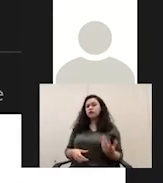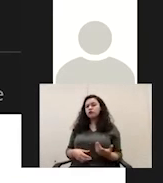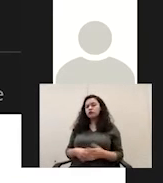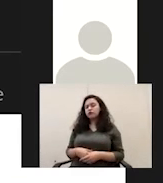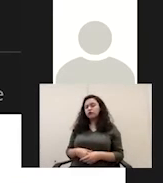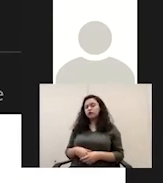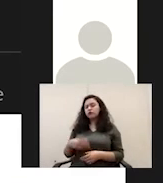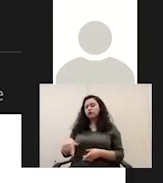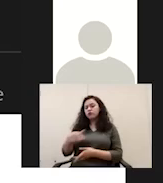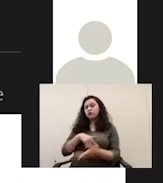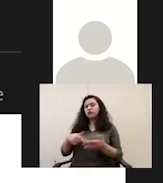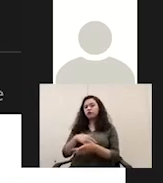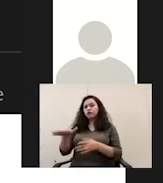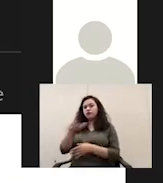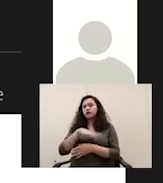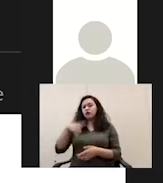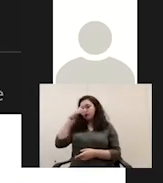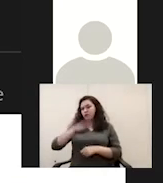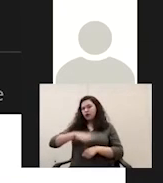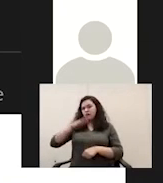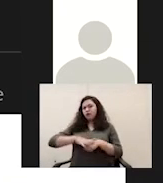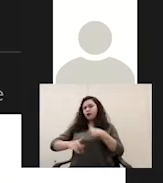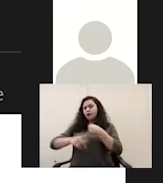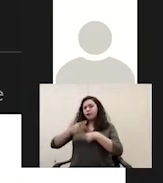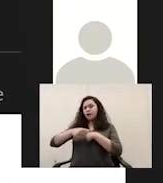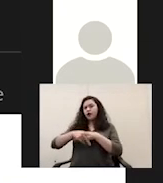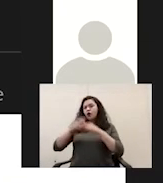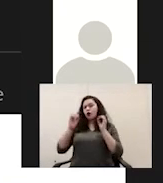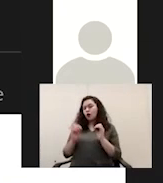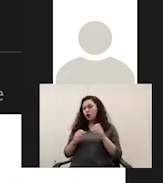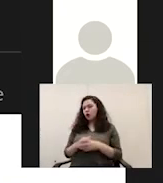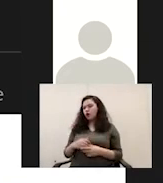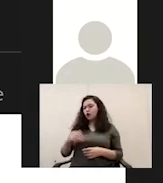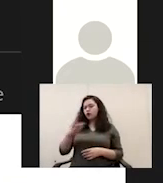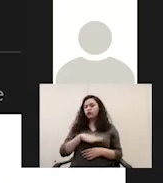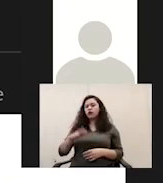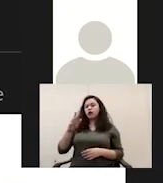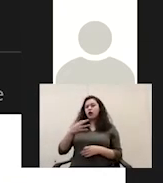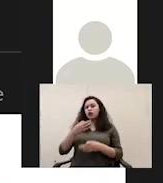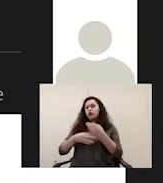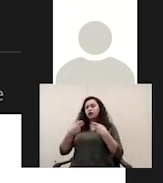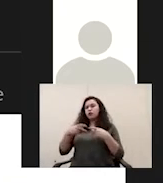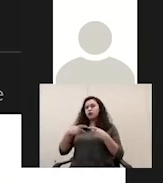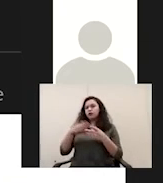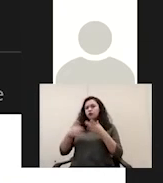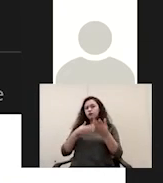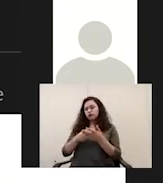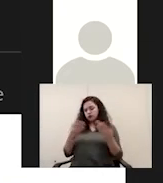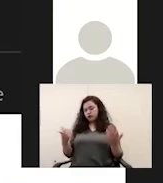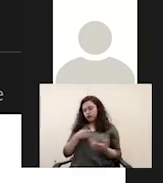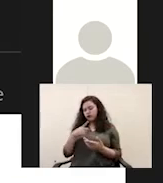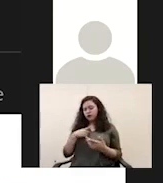zonas que sean como de mayor riesgo o que sea un área común. Entonces, hay que